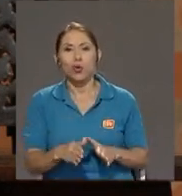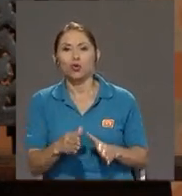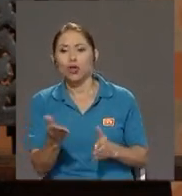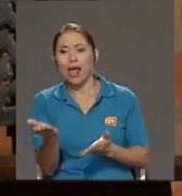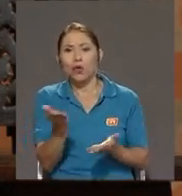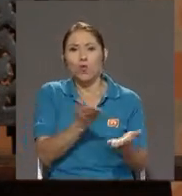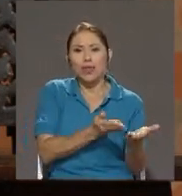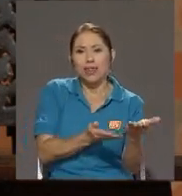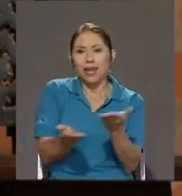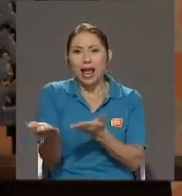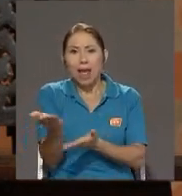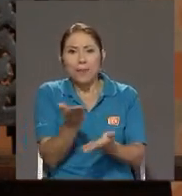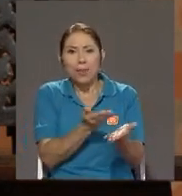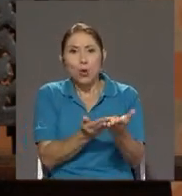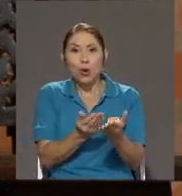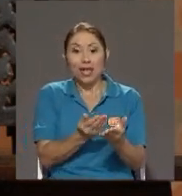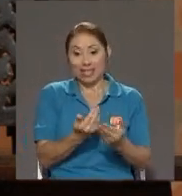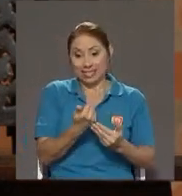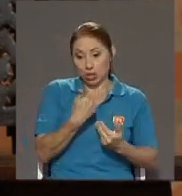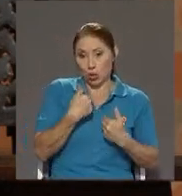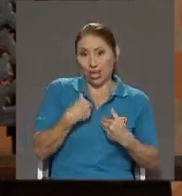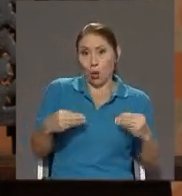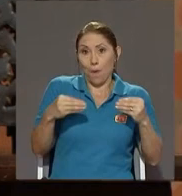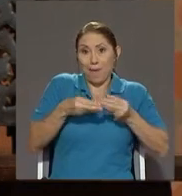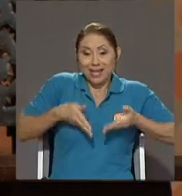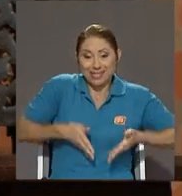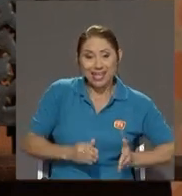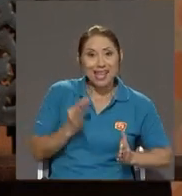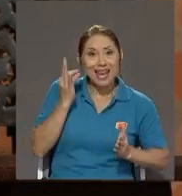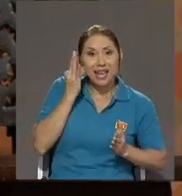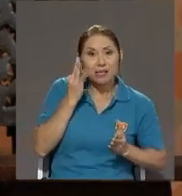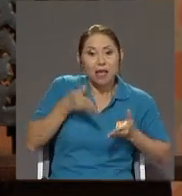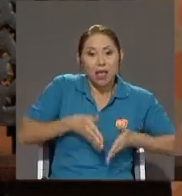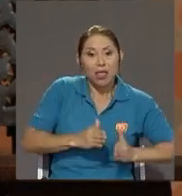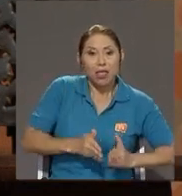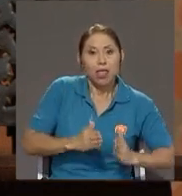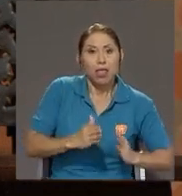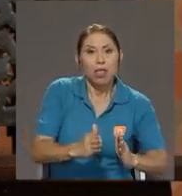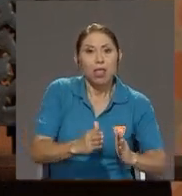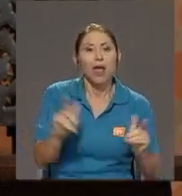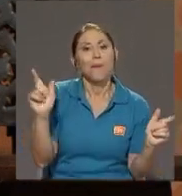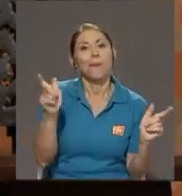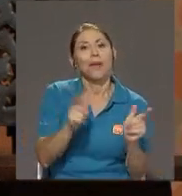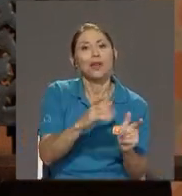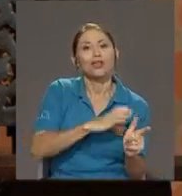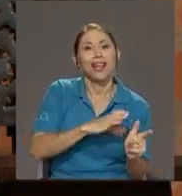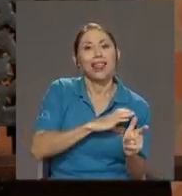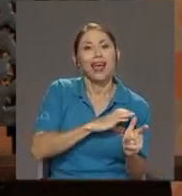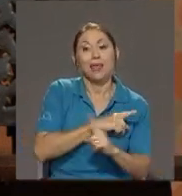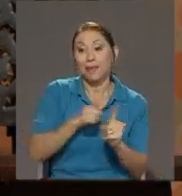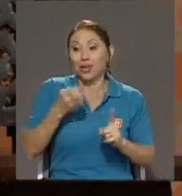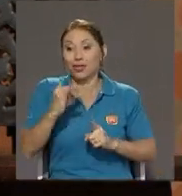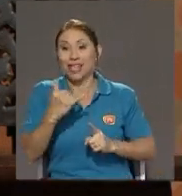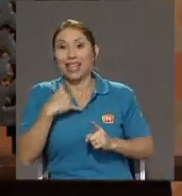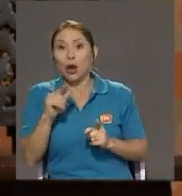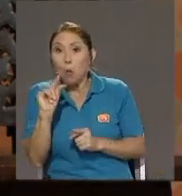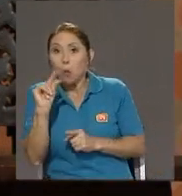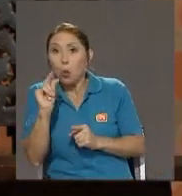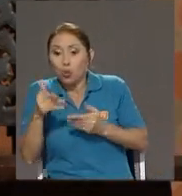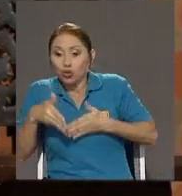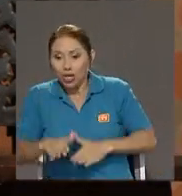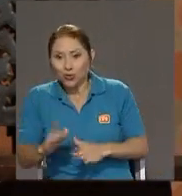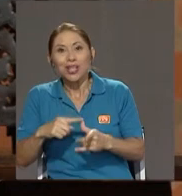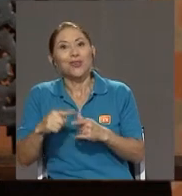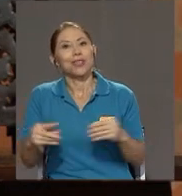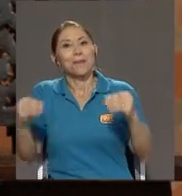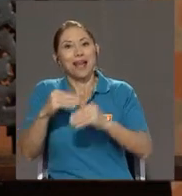tener. Entonces, entre más hijas tenga yo, menos calidad les puedo dar. Entre menos hijas tenga, mayor es la calidad que les puedo dar. Y la gente decide con respecto